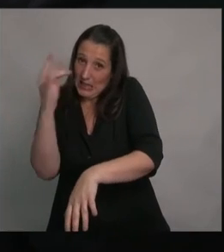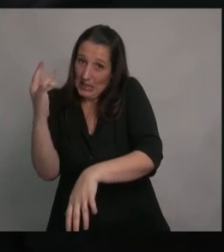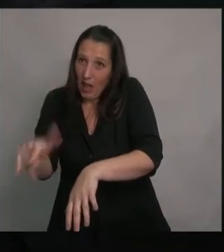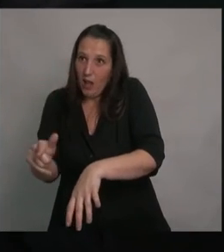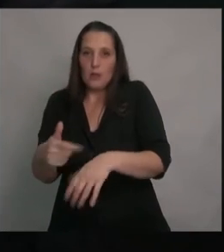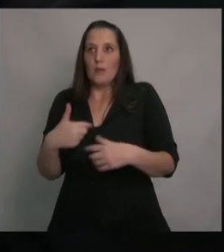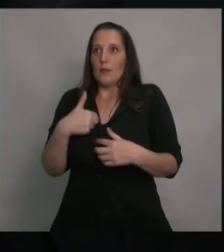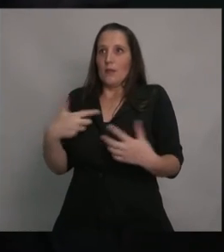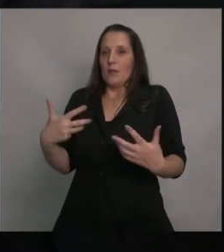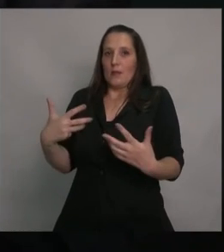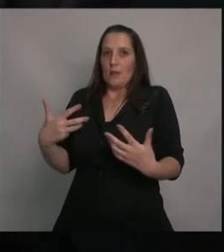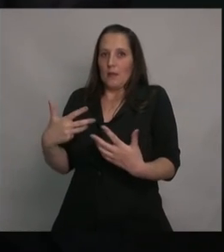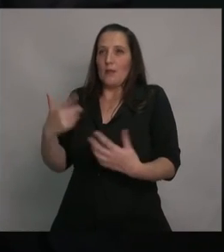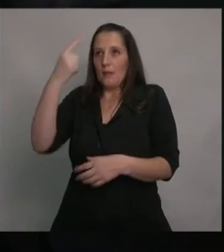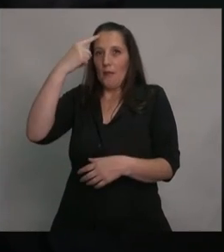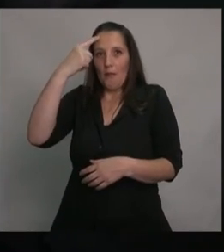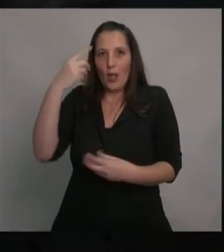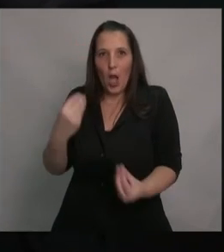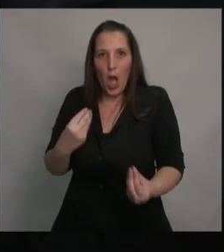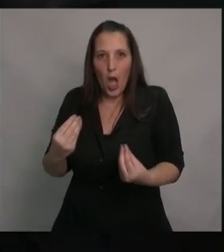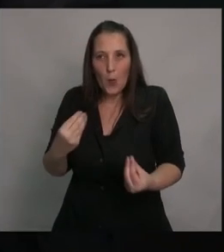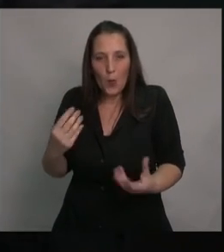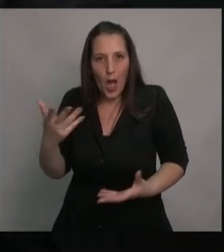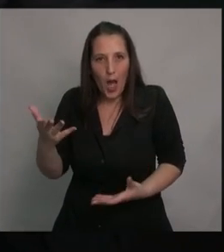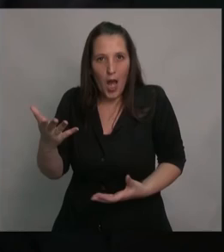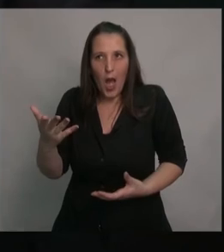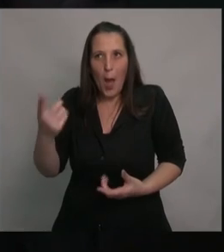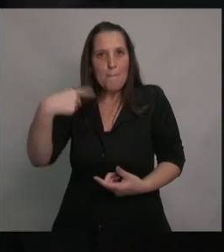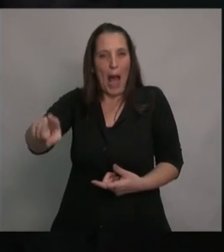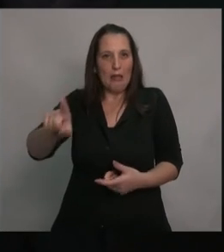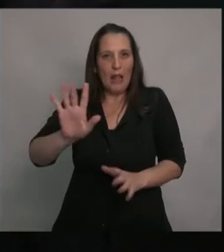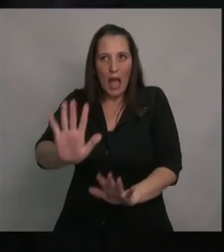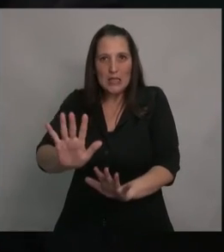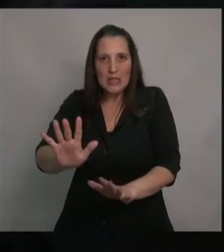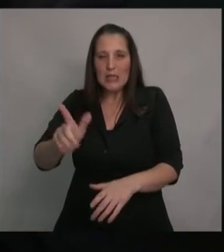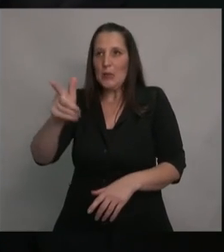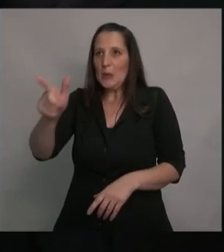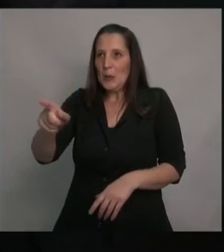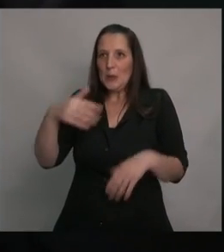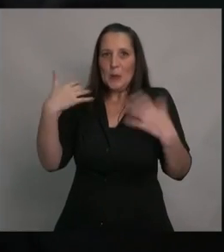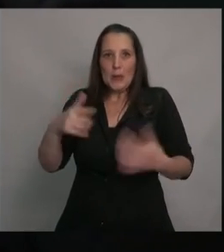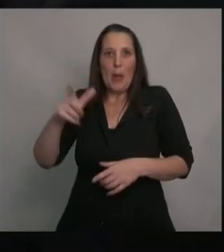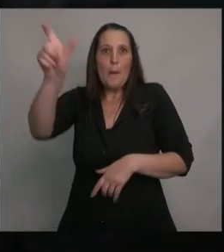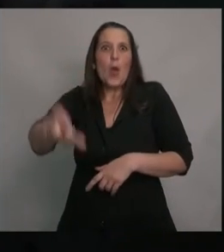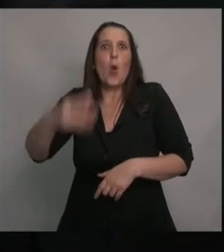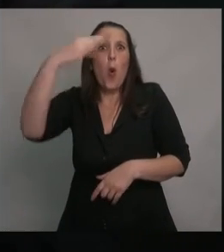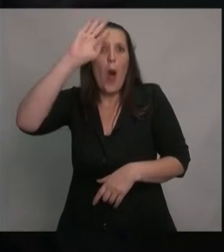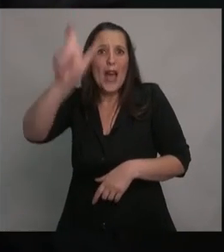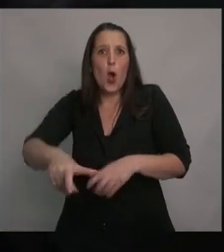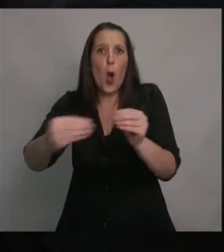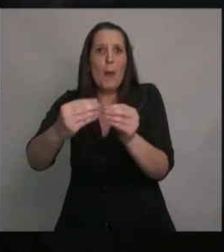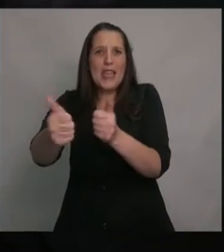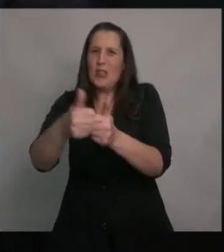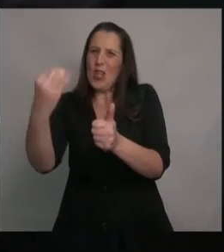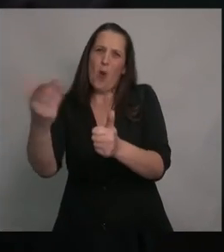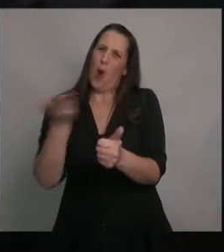dice eso, que yo pienso, no, este debe de ser un tronco de contrarrevolucionario, lo peor que hay, ya me voy a fajar, ya me meto en la casa, me voy a